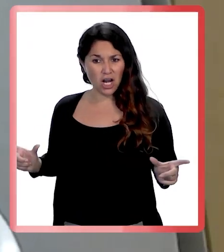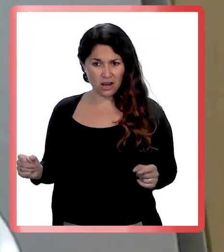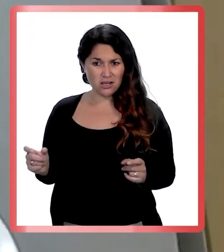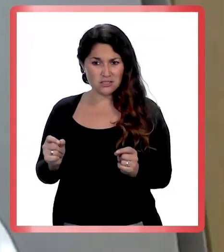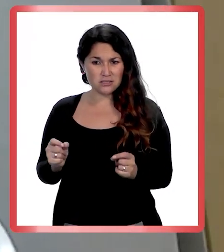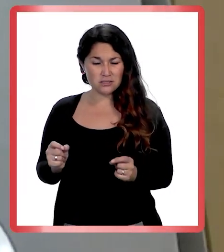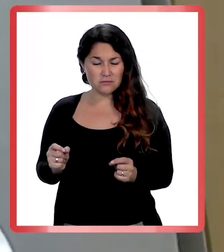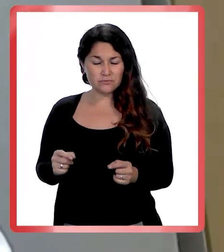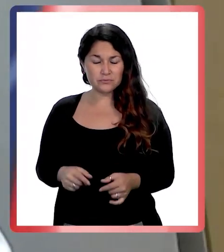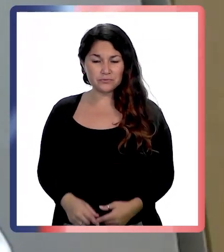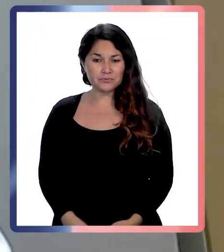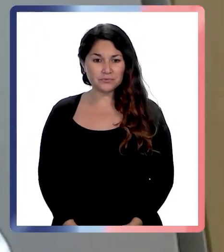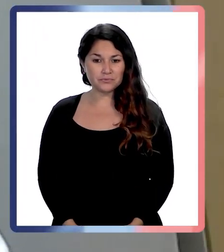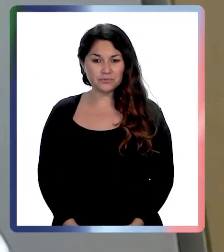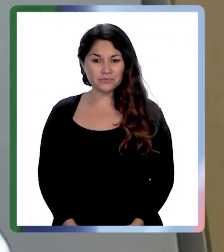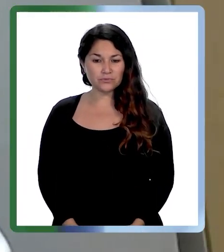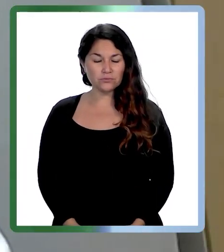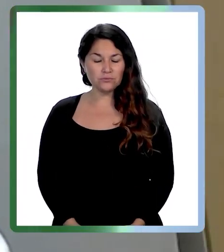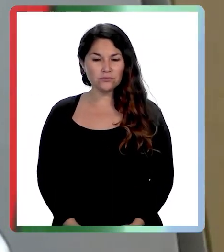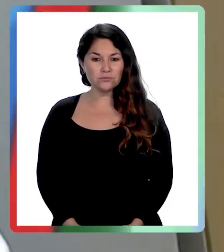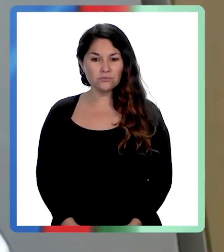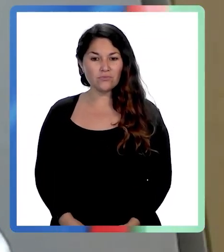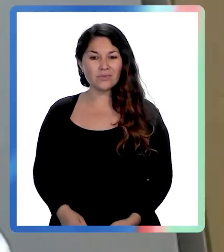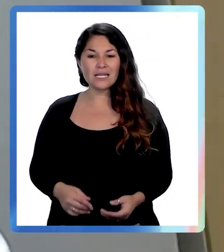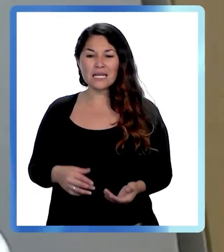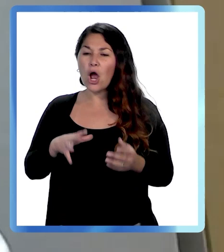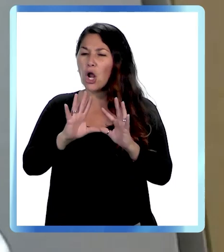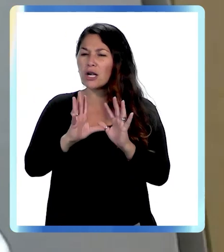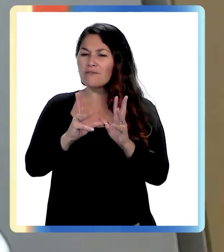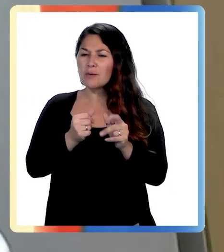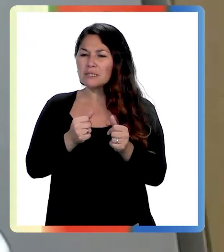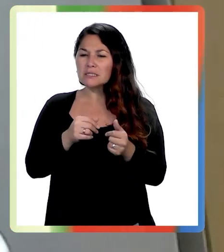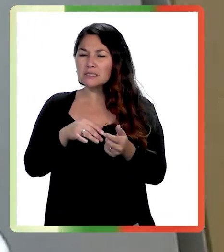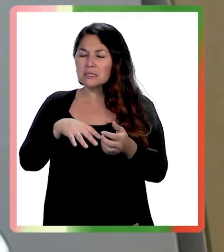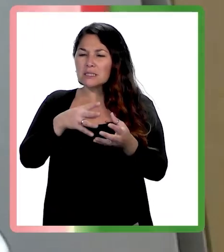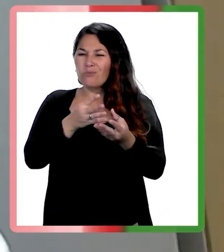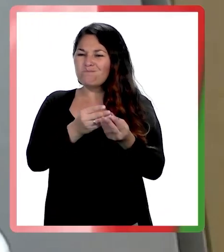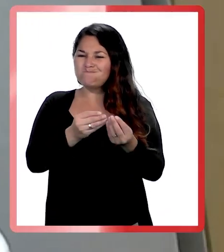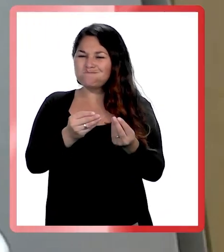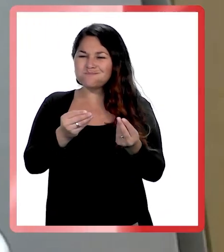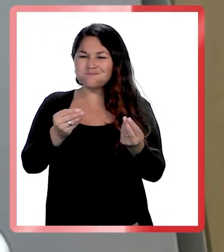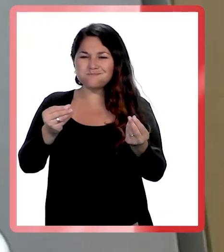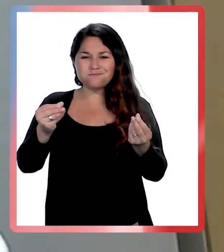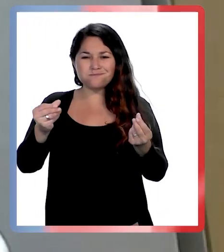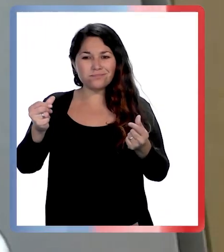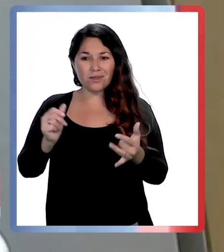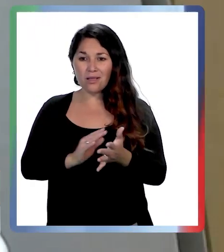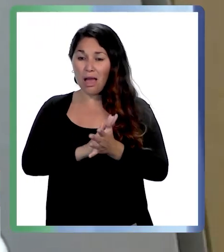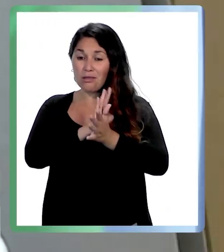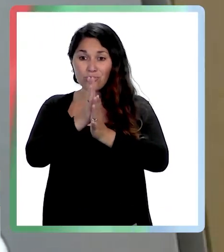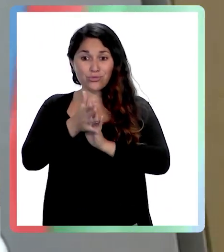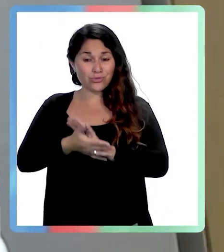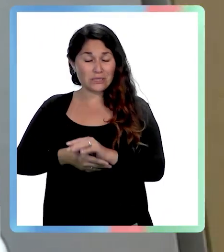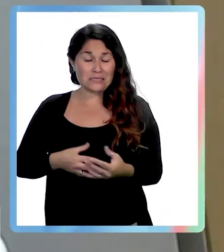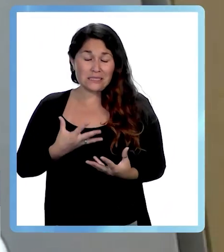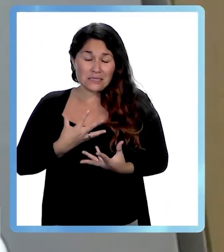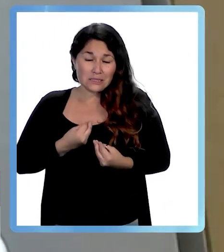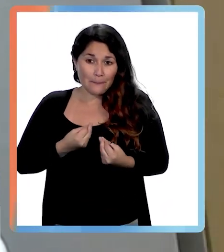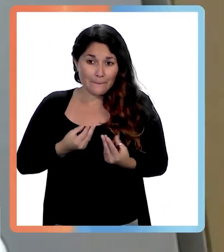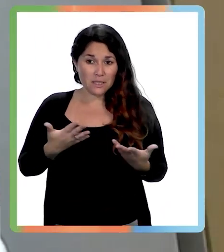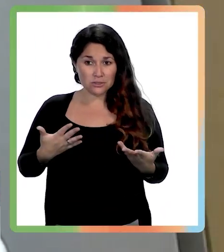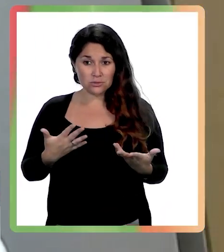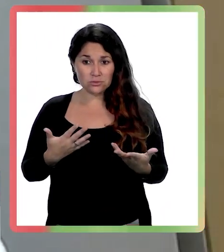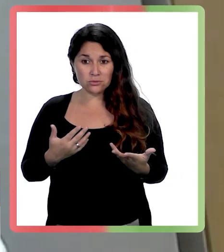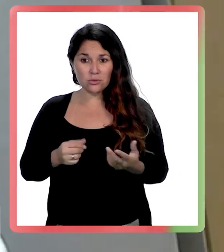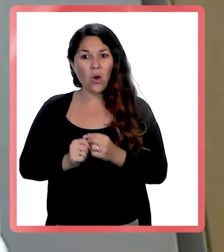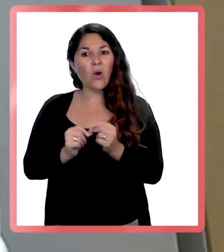cáncer, se produce en el fondo un derrumbe familiar porque todos en el fondo le tenemos miedo a tener una enfermedad